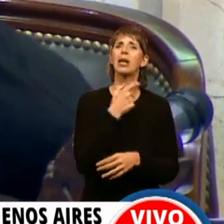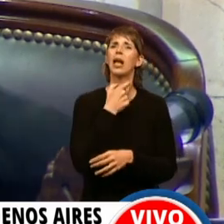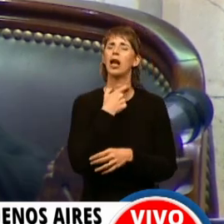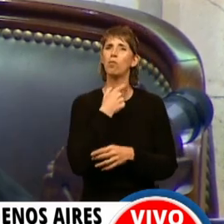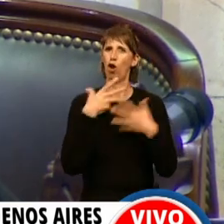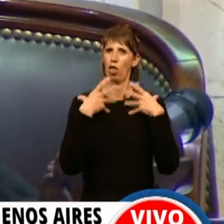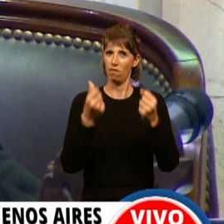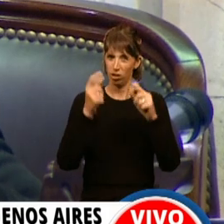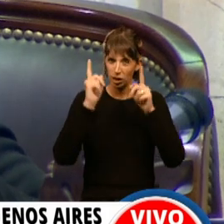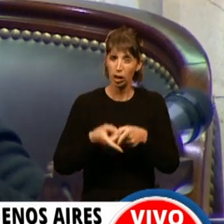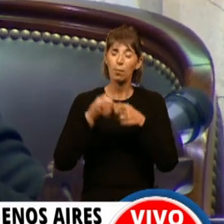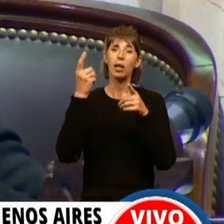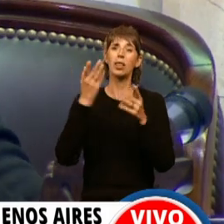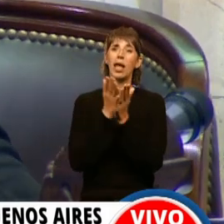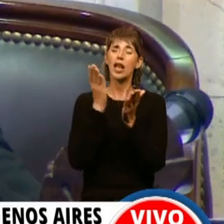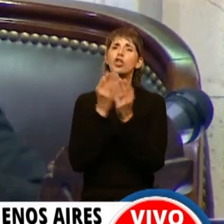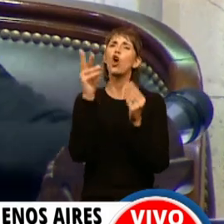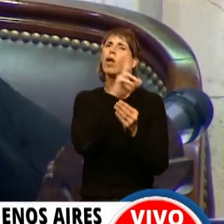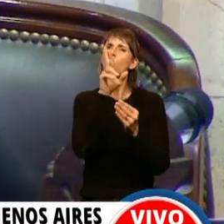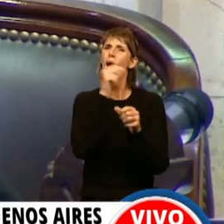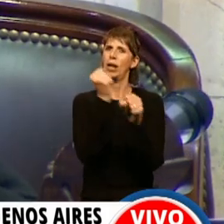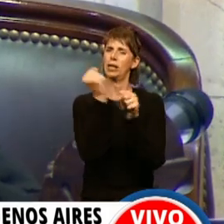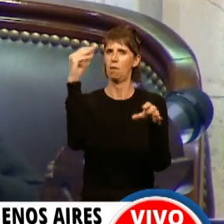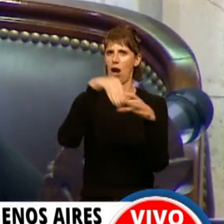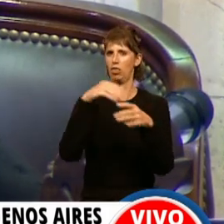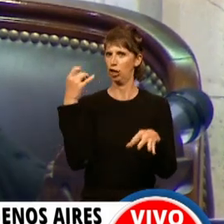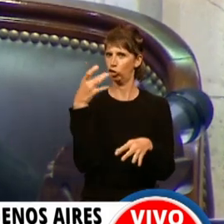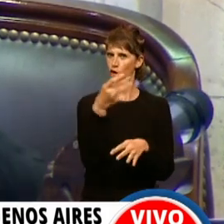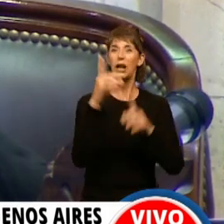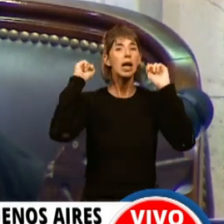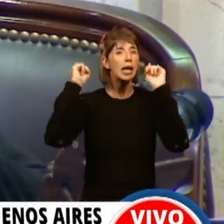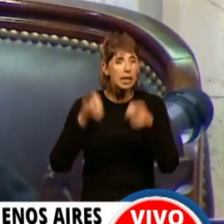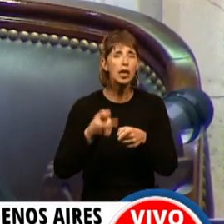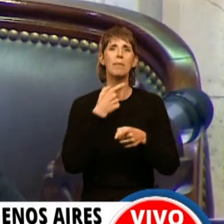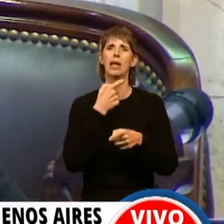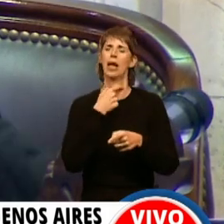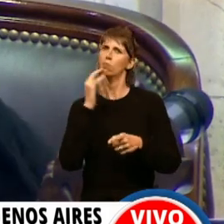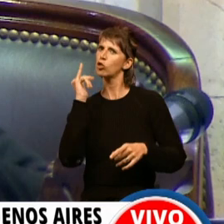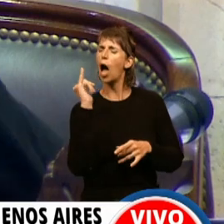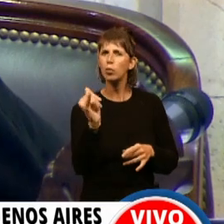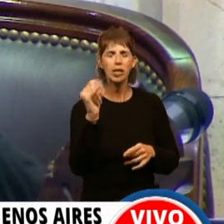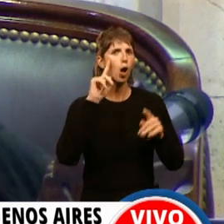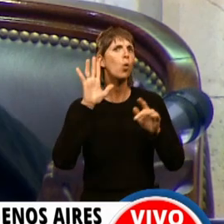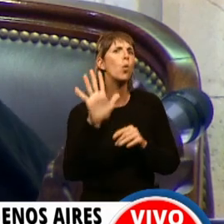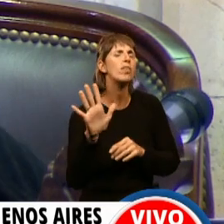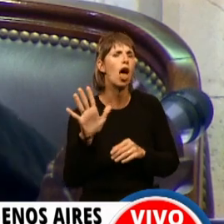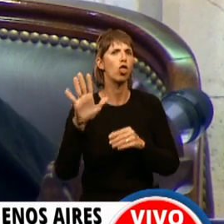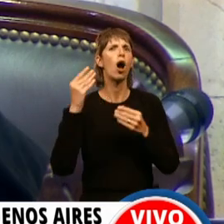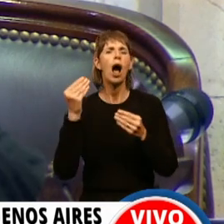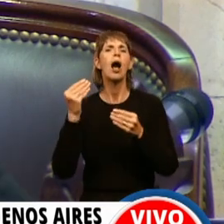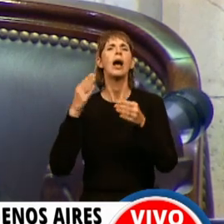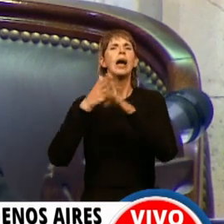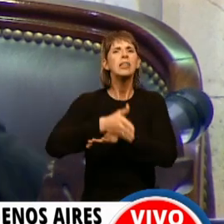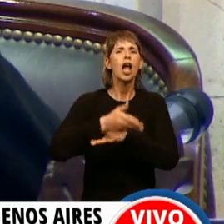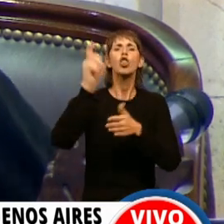los derechos de las mujeres ferroviarias y además y además queremos que están ingresando con contrato